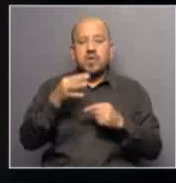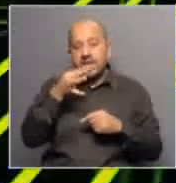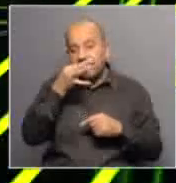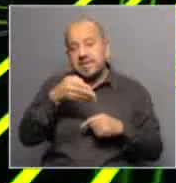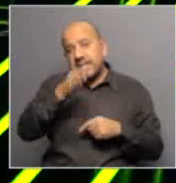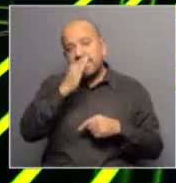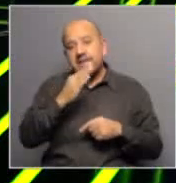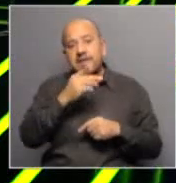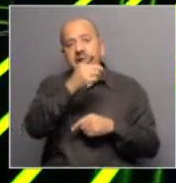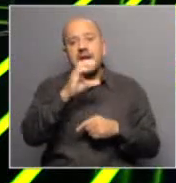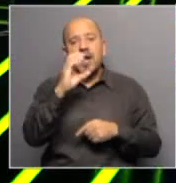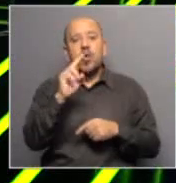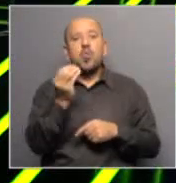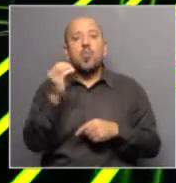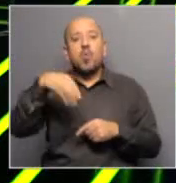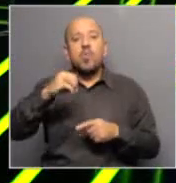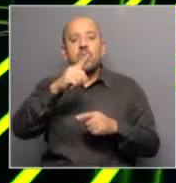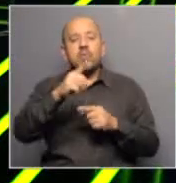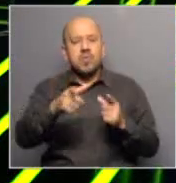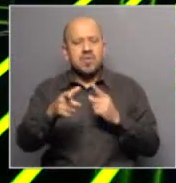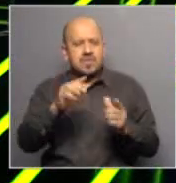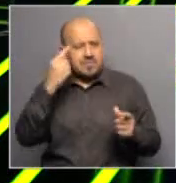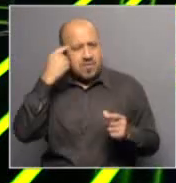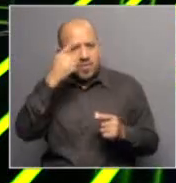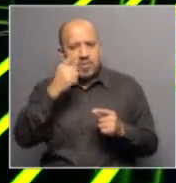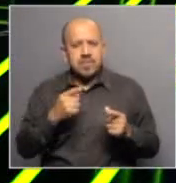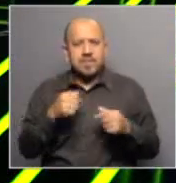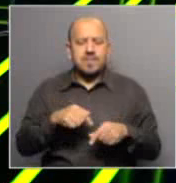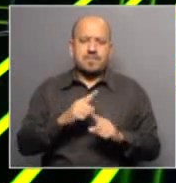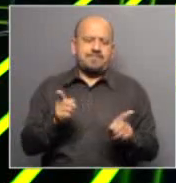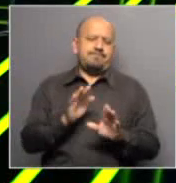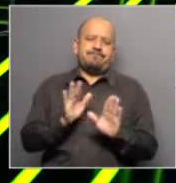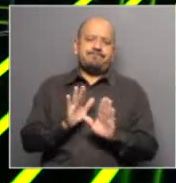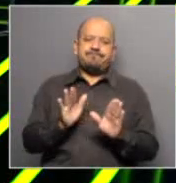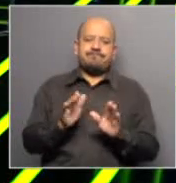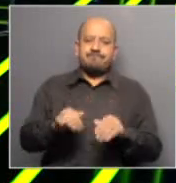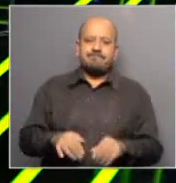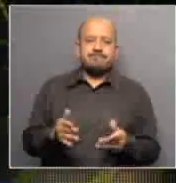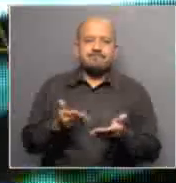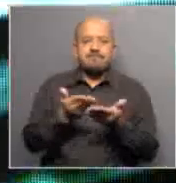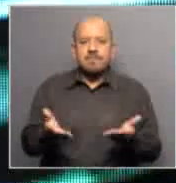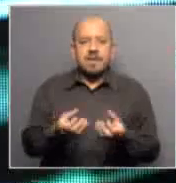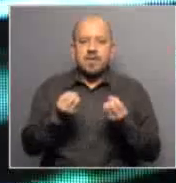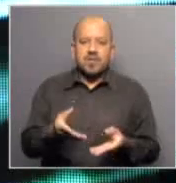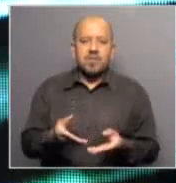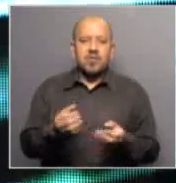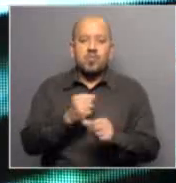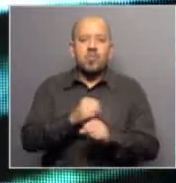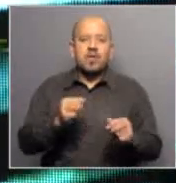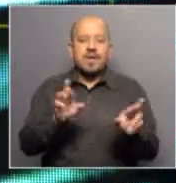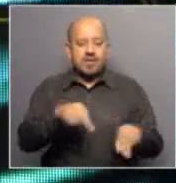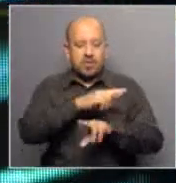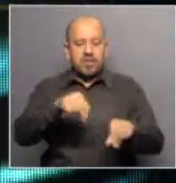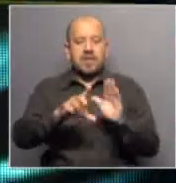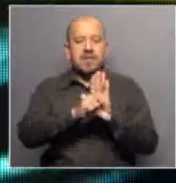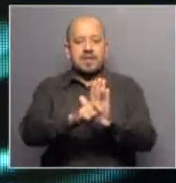Cuomo que es un loquito? Es un absurdo que, como no puede derogar la ley,